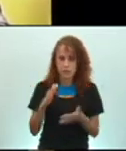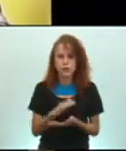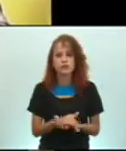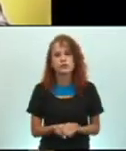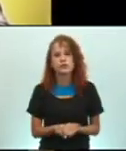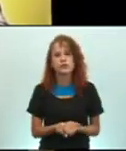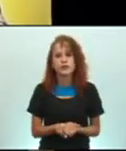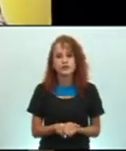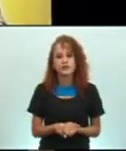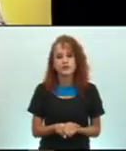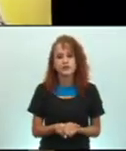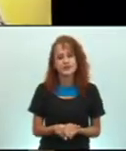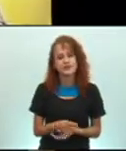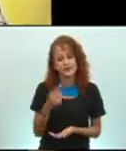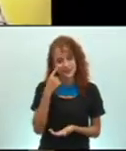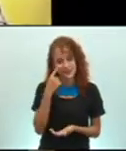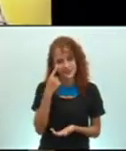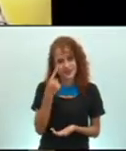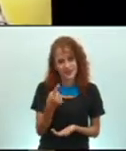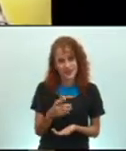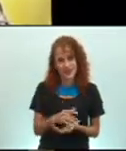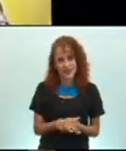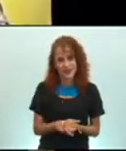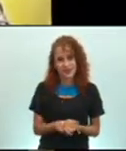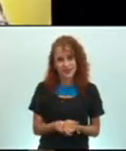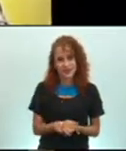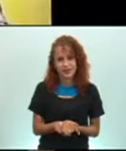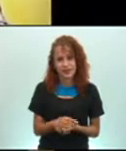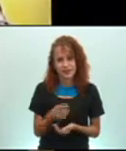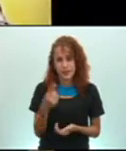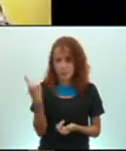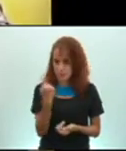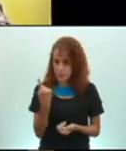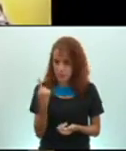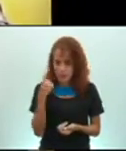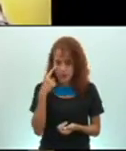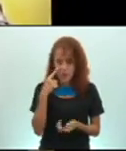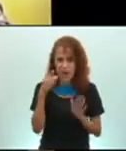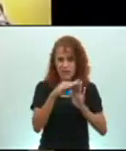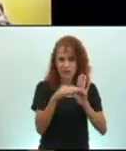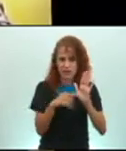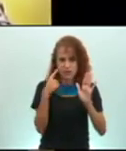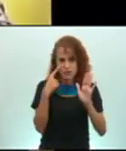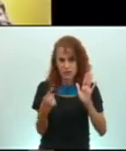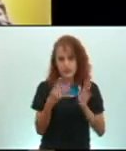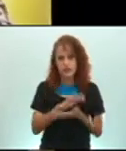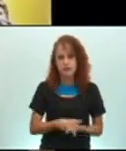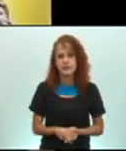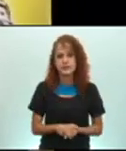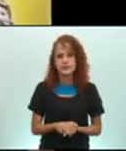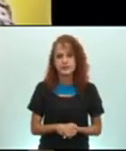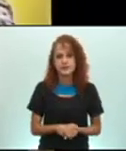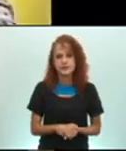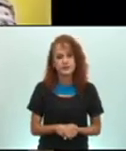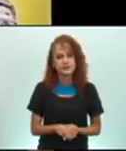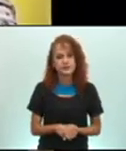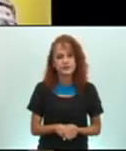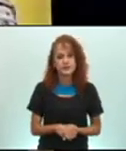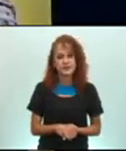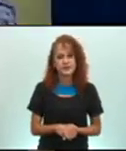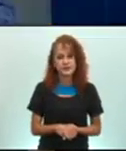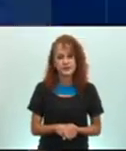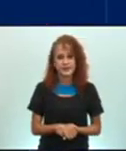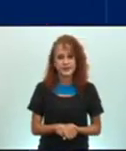natural. Por tanto, disfruten este material, pero veamos la guía de observación que les propongo.